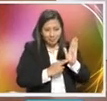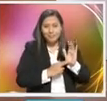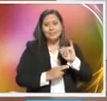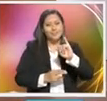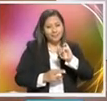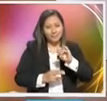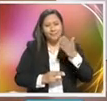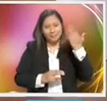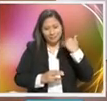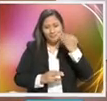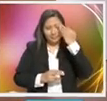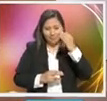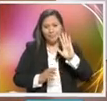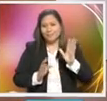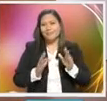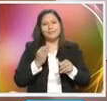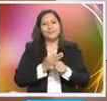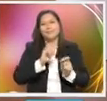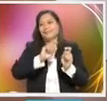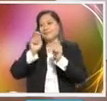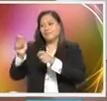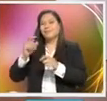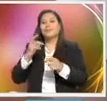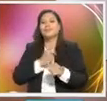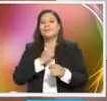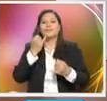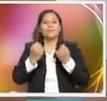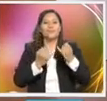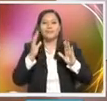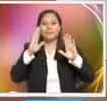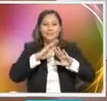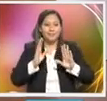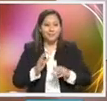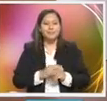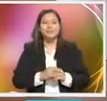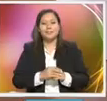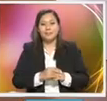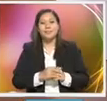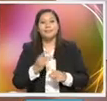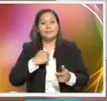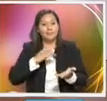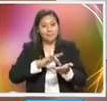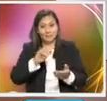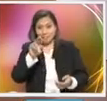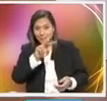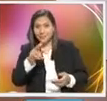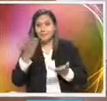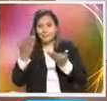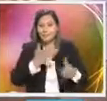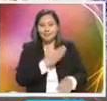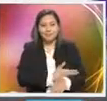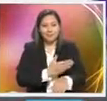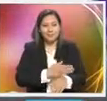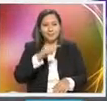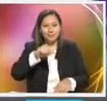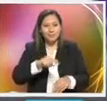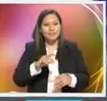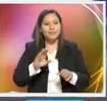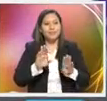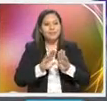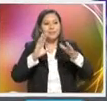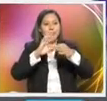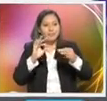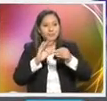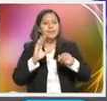En algún tiempo lo hice, ahorita ya no, ya solo juego por jugar. Pues fantástico. Yo les agradezco enormemente que nos hayan acompañado, que nos